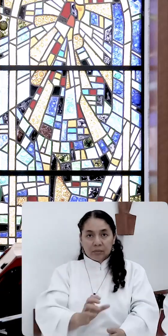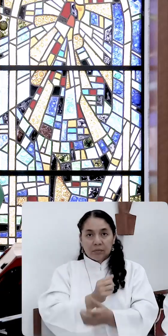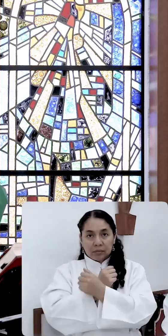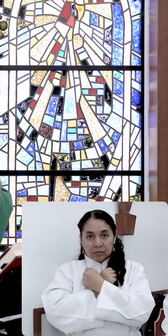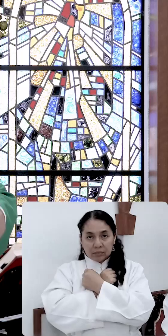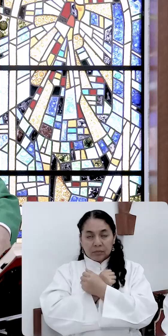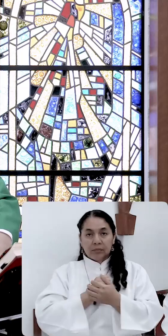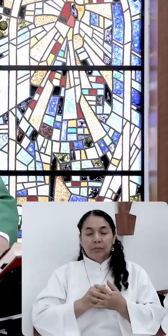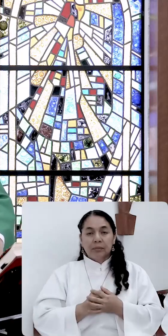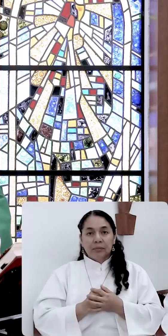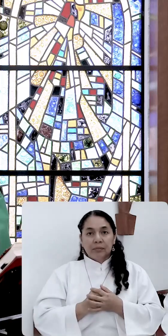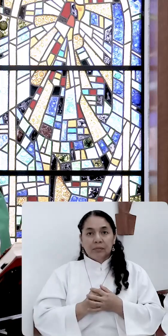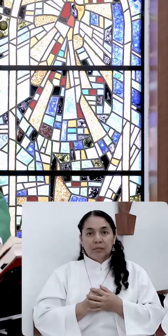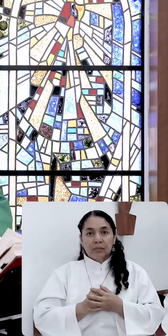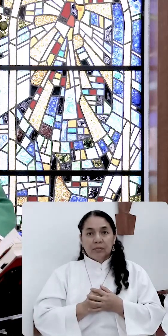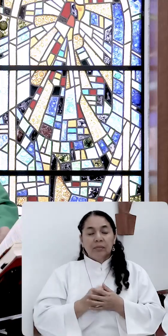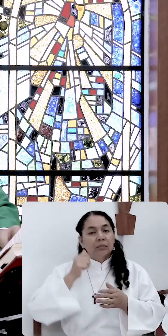caridad.